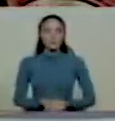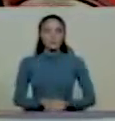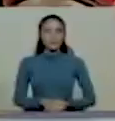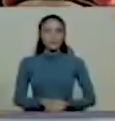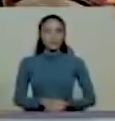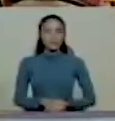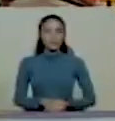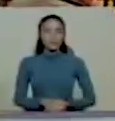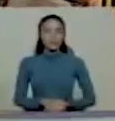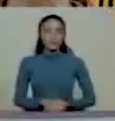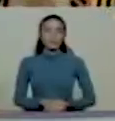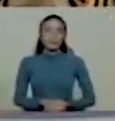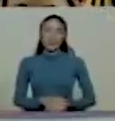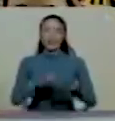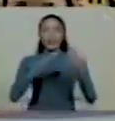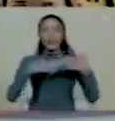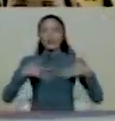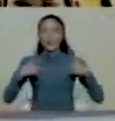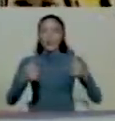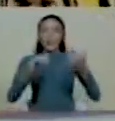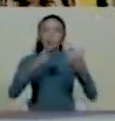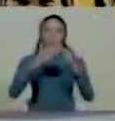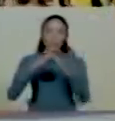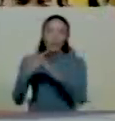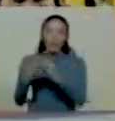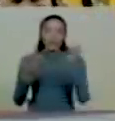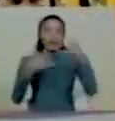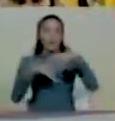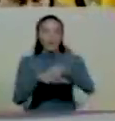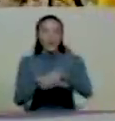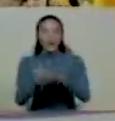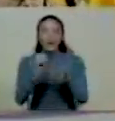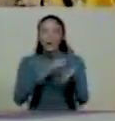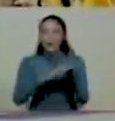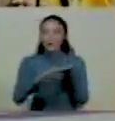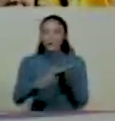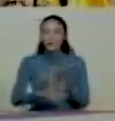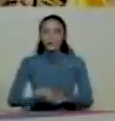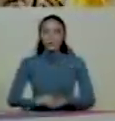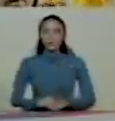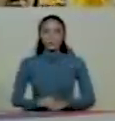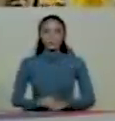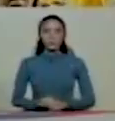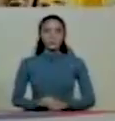salud comunitaria, de salud integral.